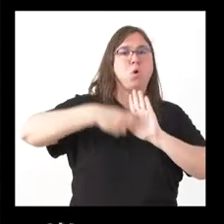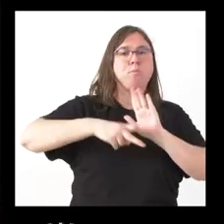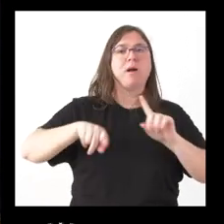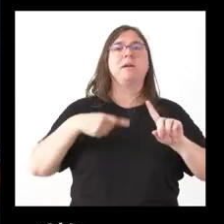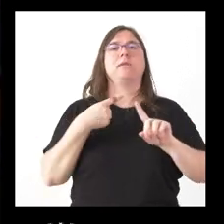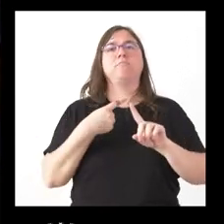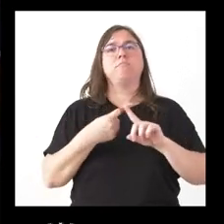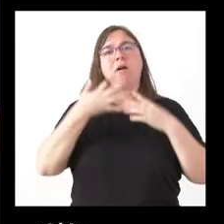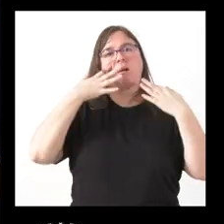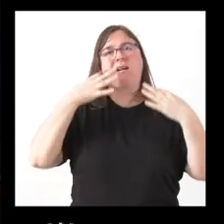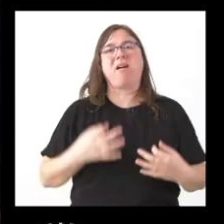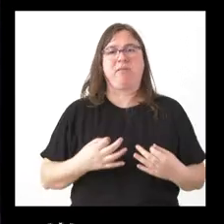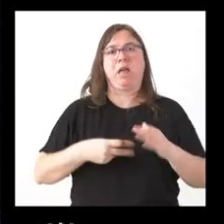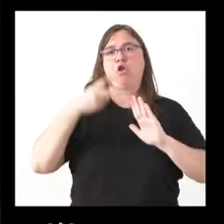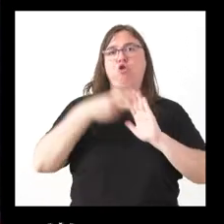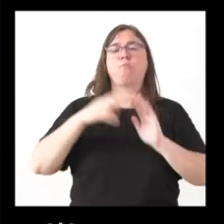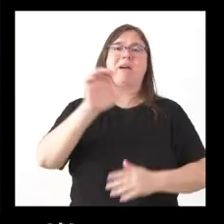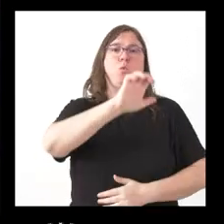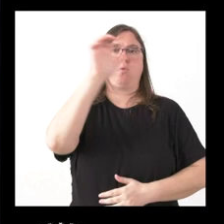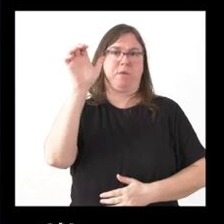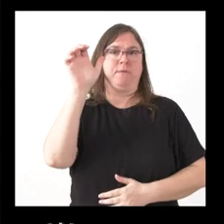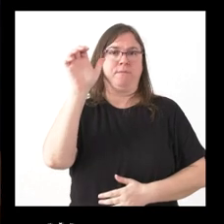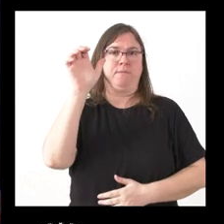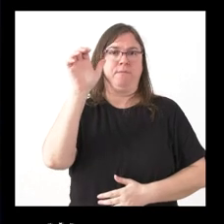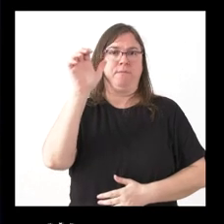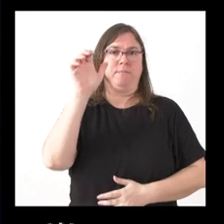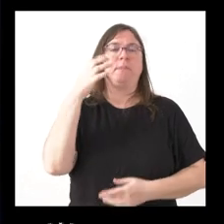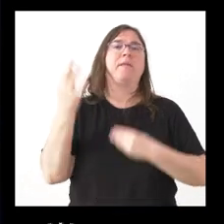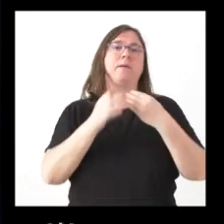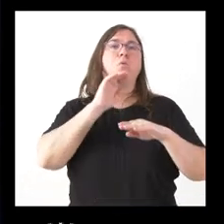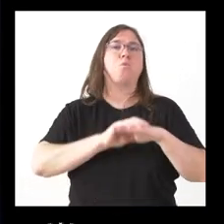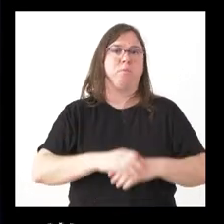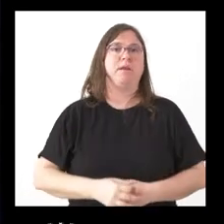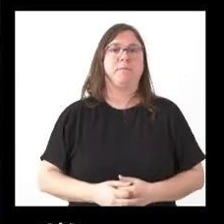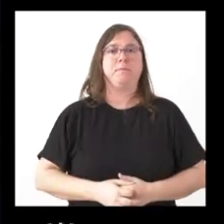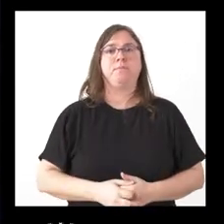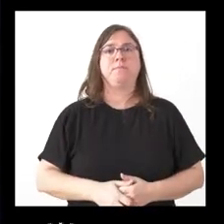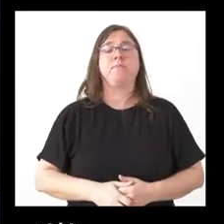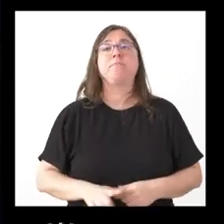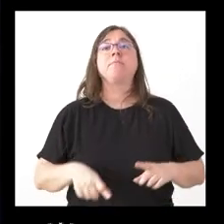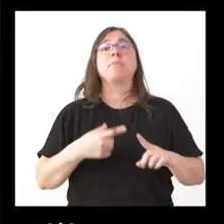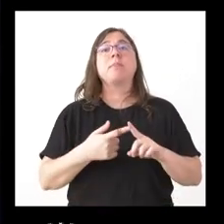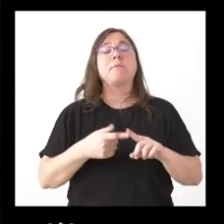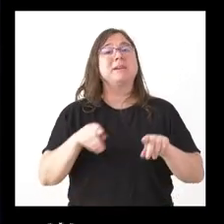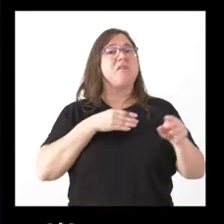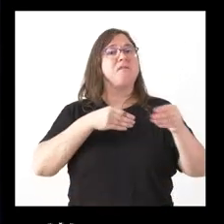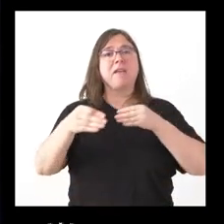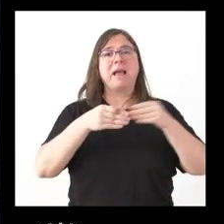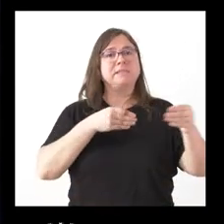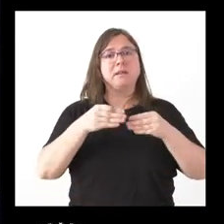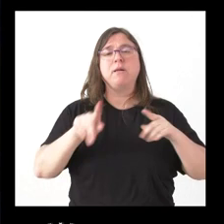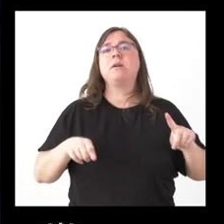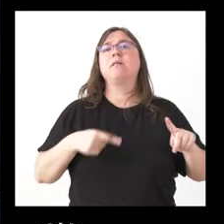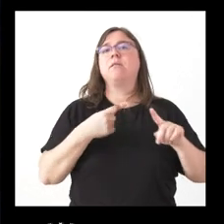de estas normas europeas que hay que seguir cumpliendo y por tanto la máxima flexibilidad pero también dentro